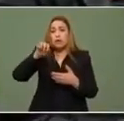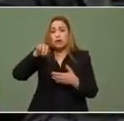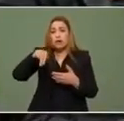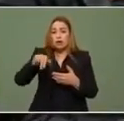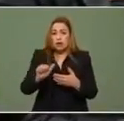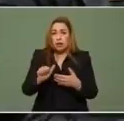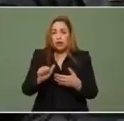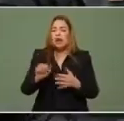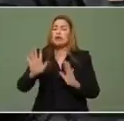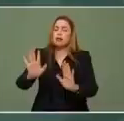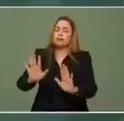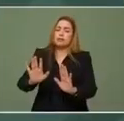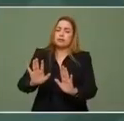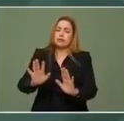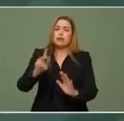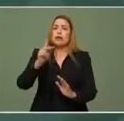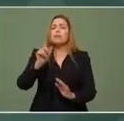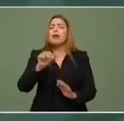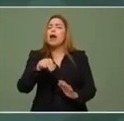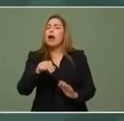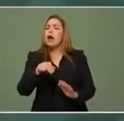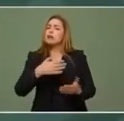PAN votó en contra. ¿Y el PRI?